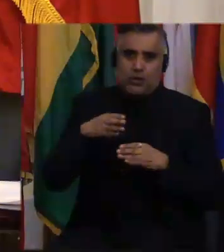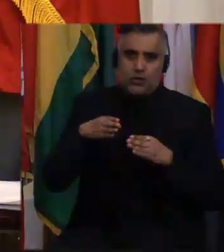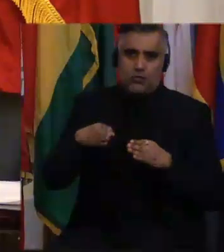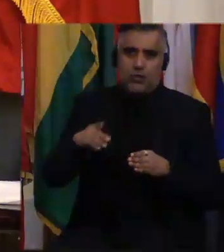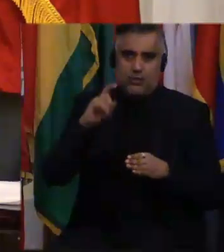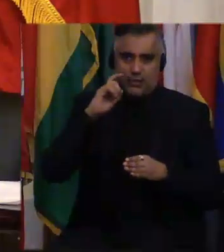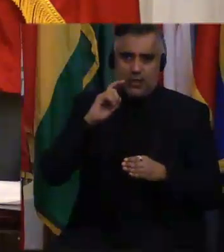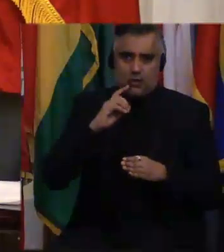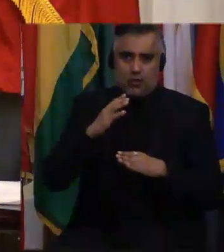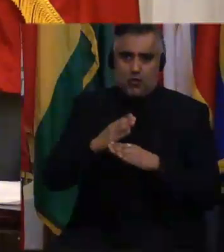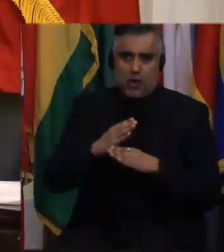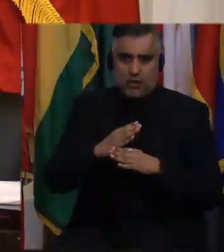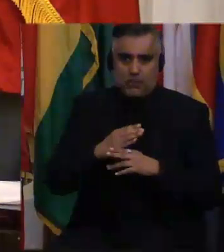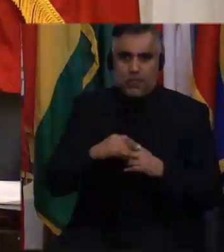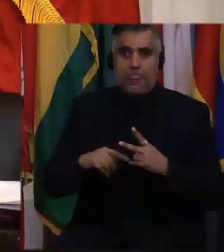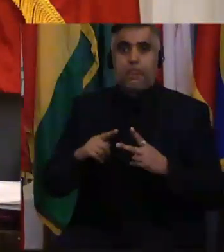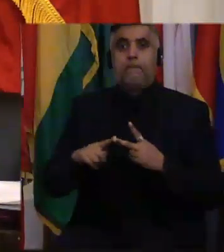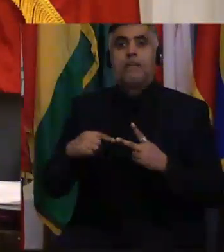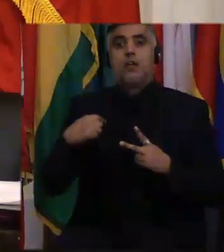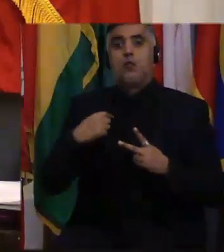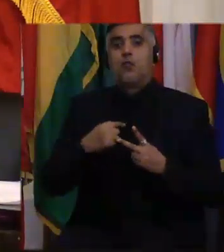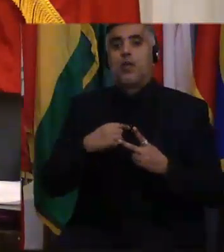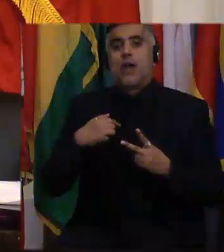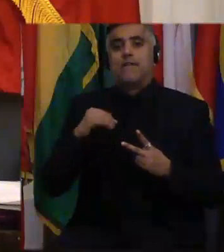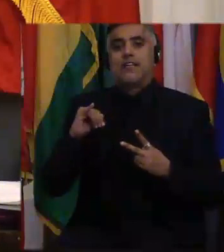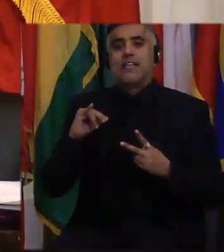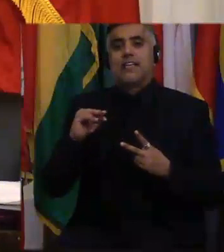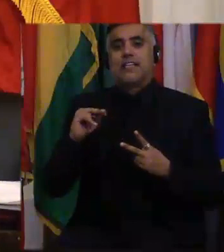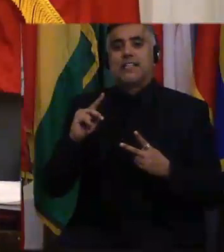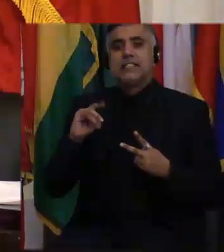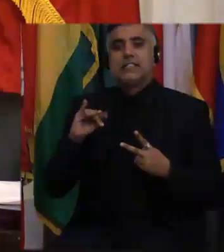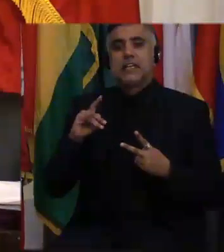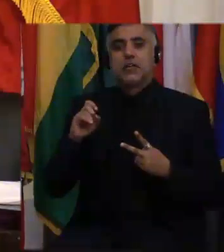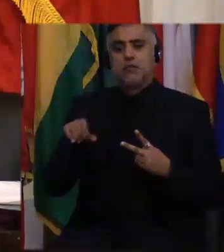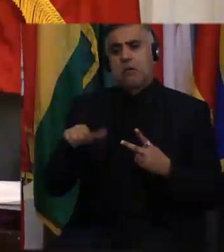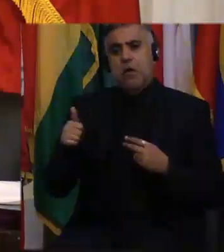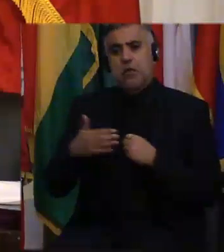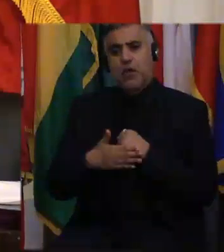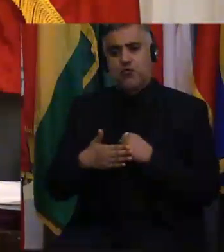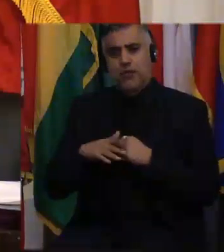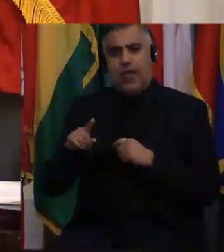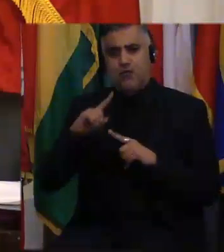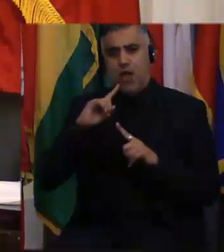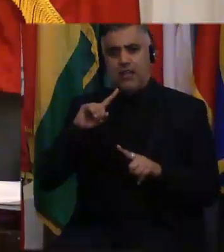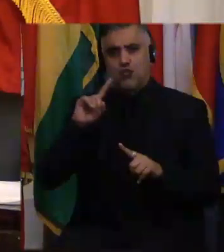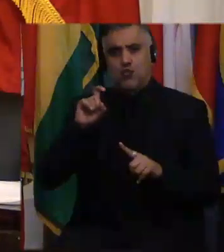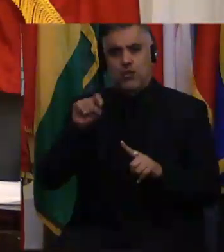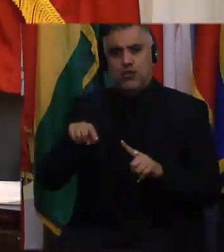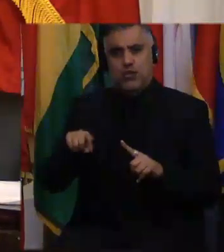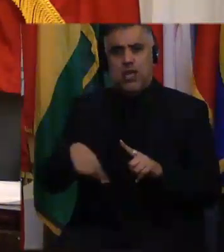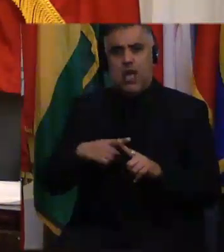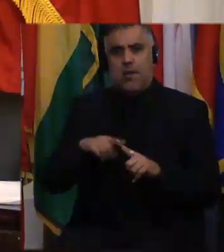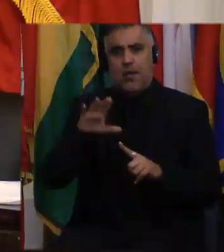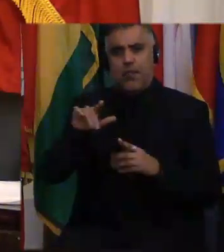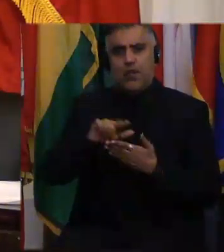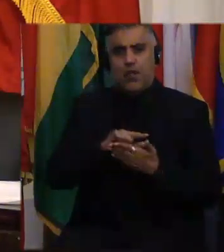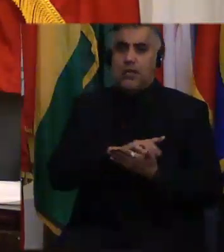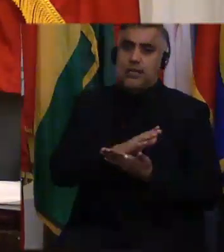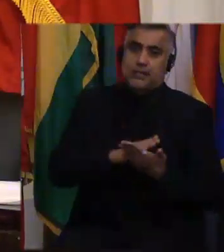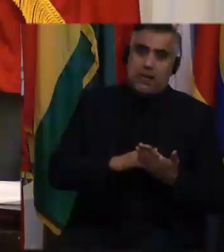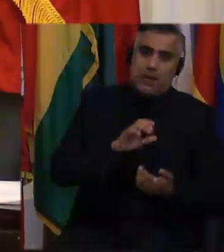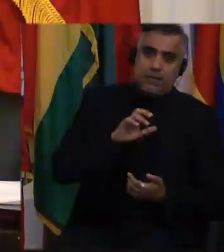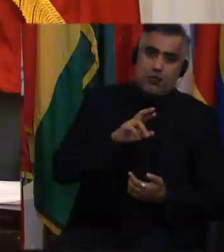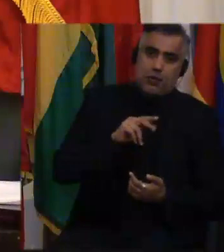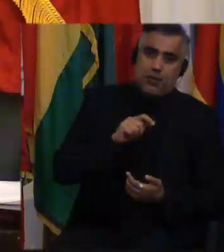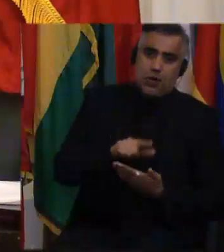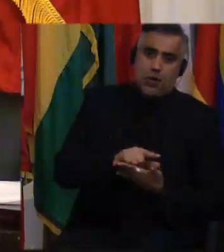los países hace que tengan que responder cuál es su legislación. Algunos países tienen leyes penales y otros países tienen leyes